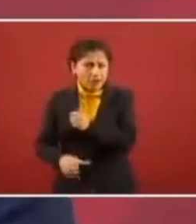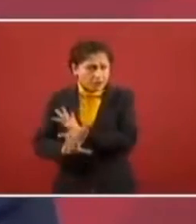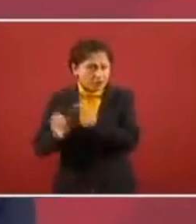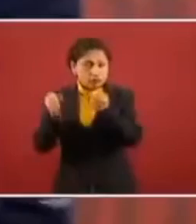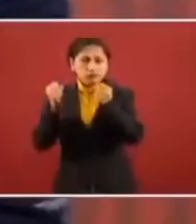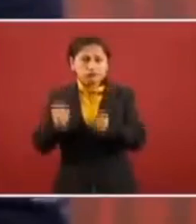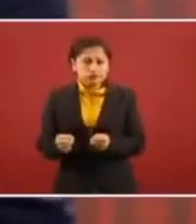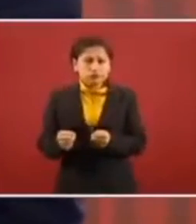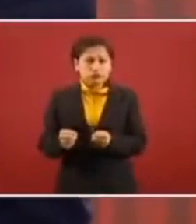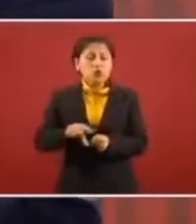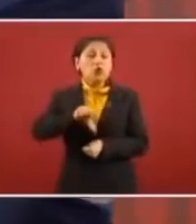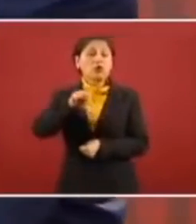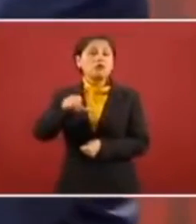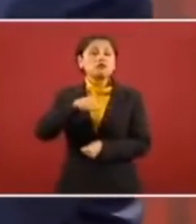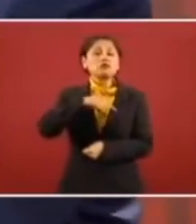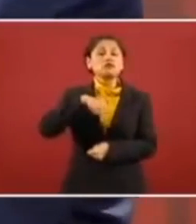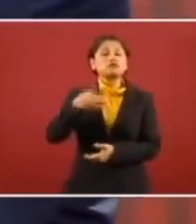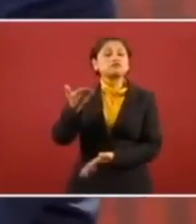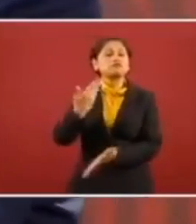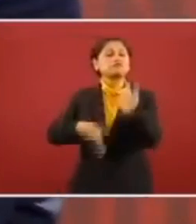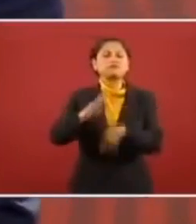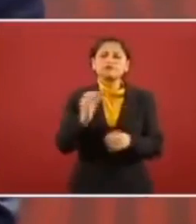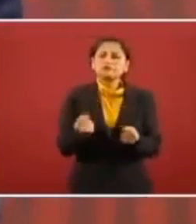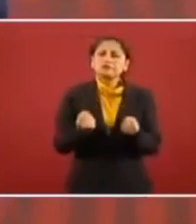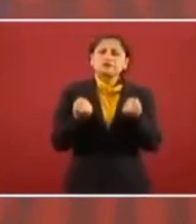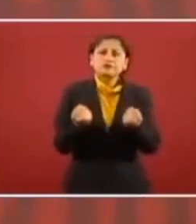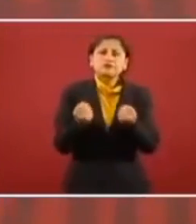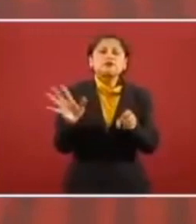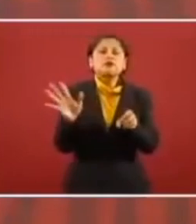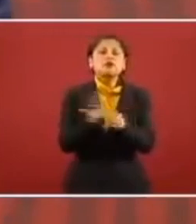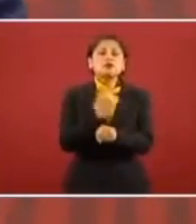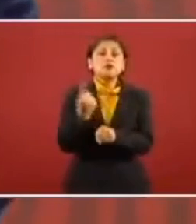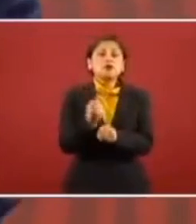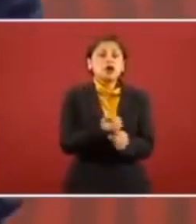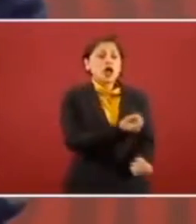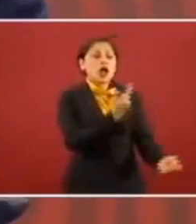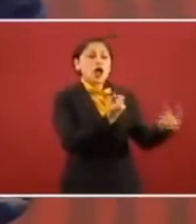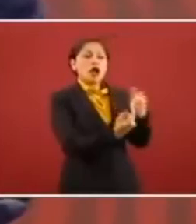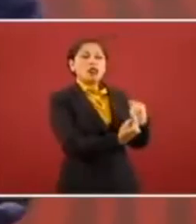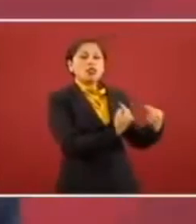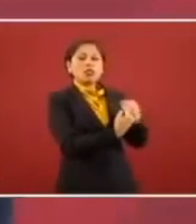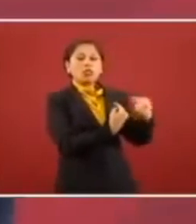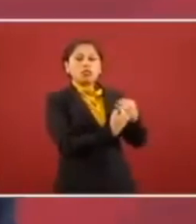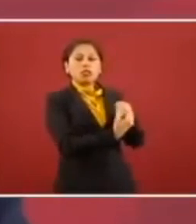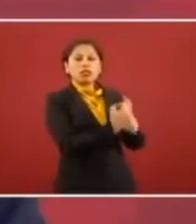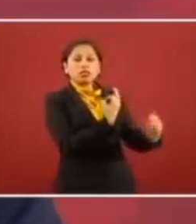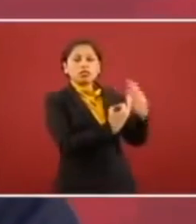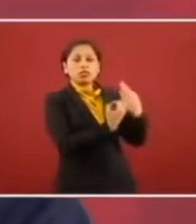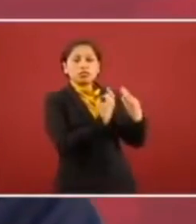hacer cambiar en nuestro propósito de acabar con la